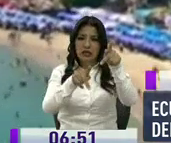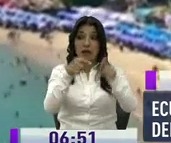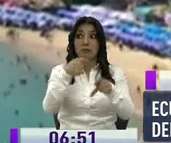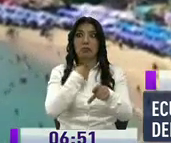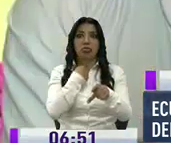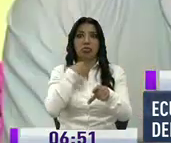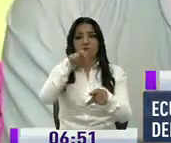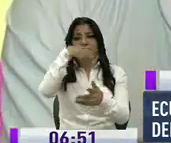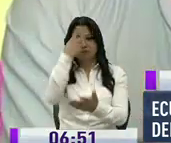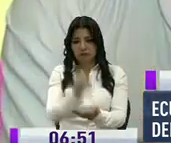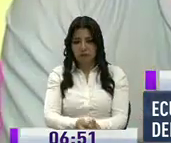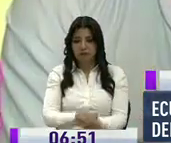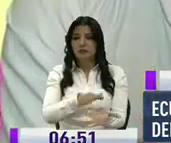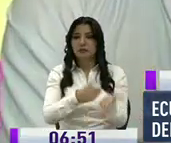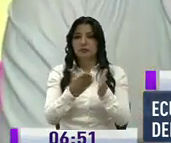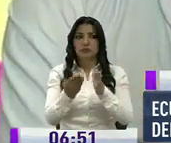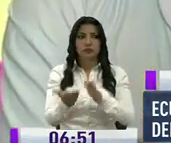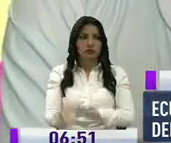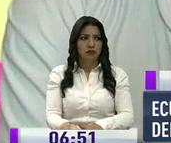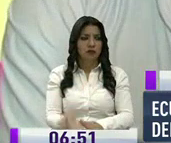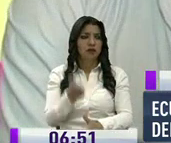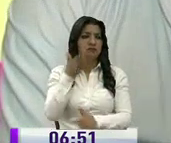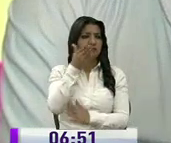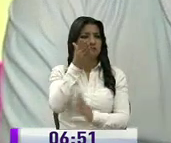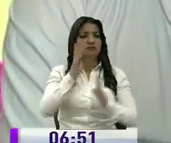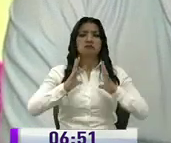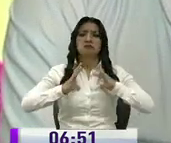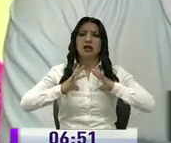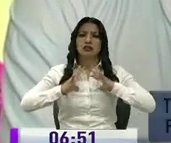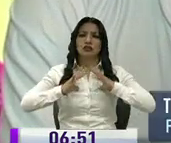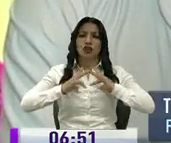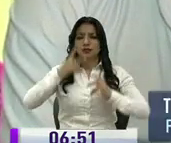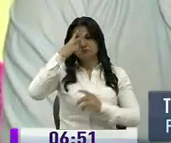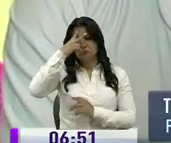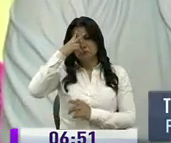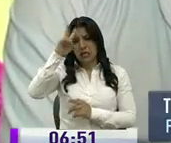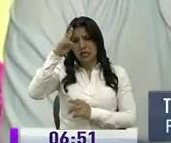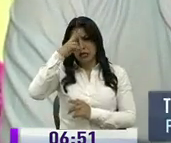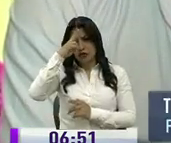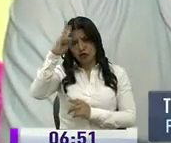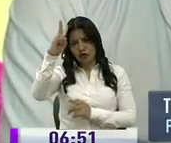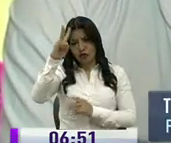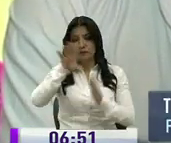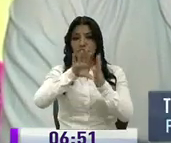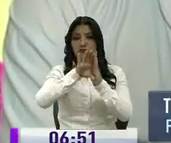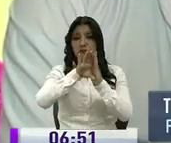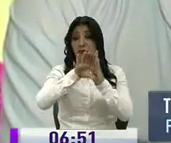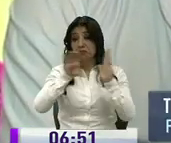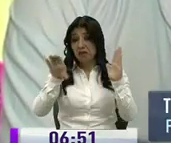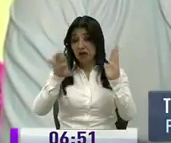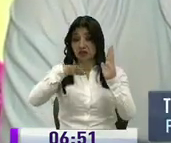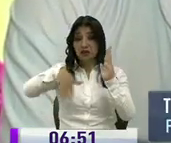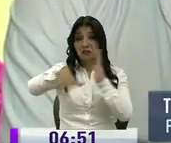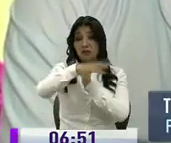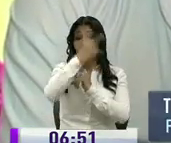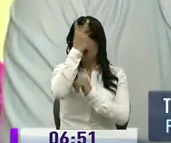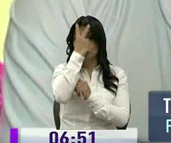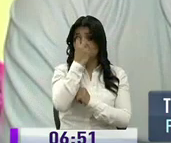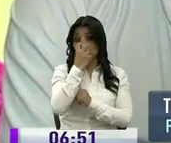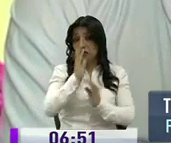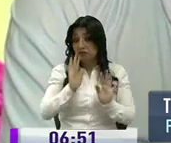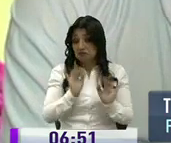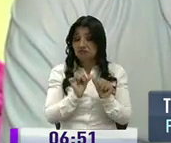que ocurrió. Ella estaba de paseo en México, en Acapulco. Estaba en el departamento del hotel. Ella